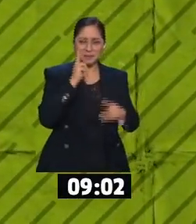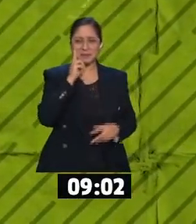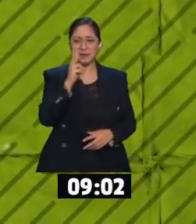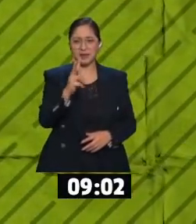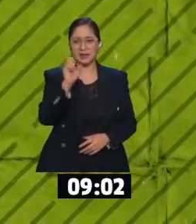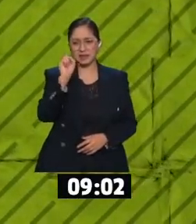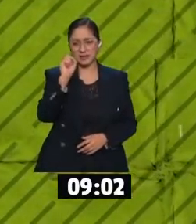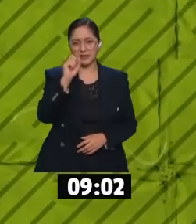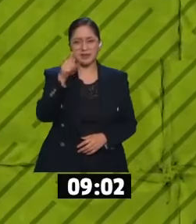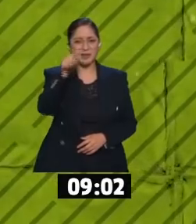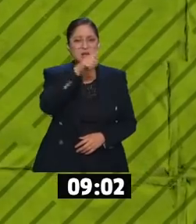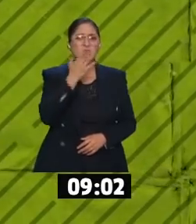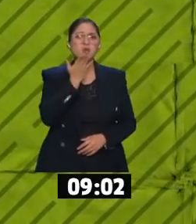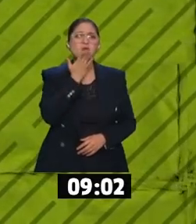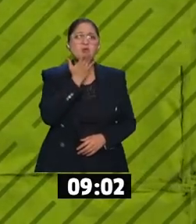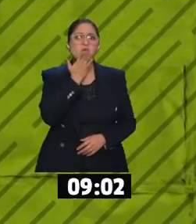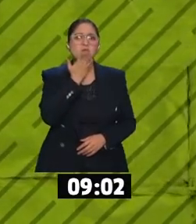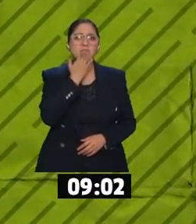Colorado, Sonora.